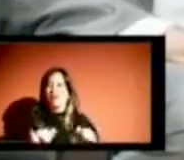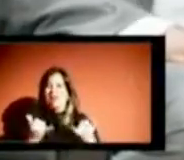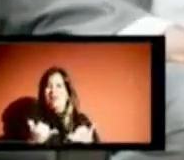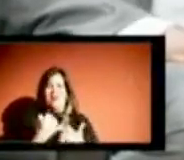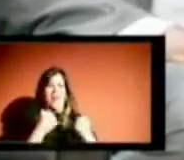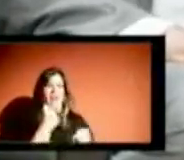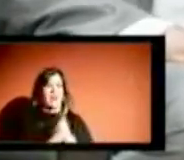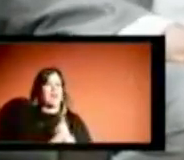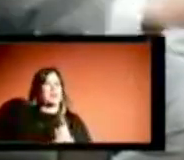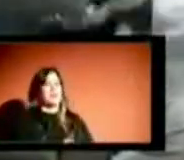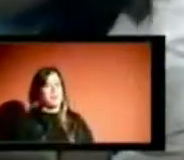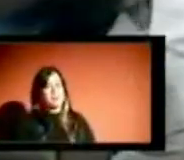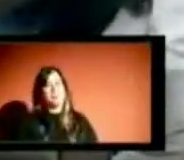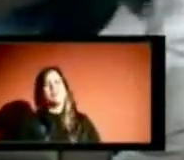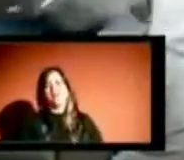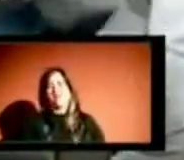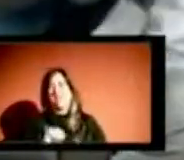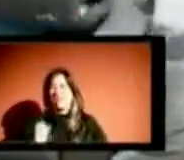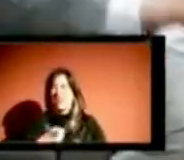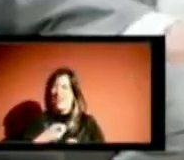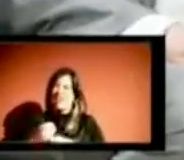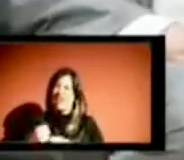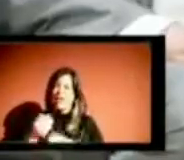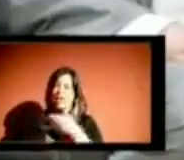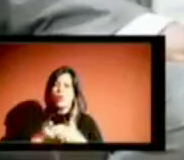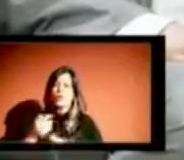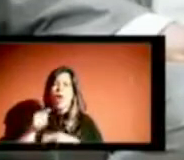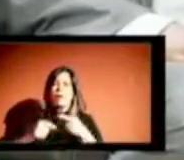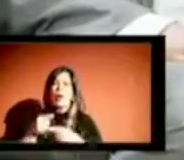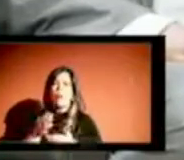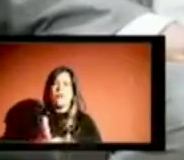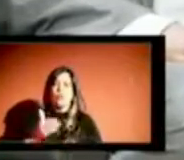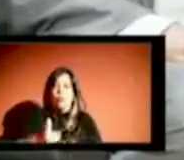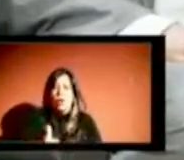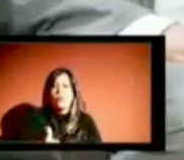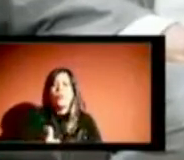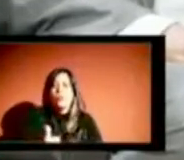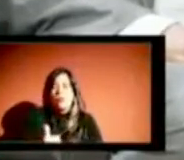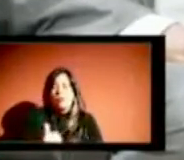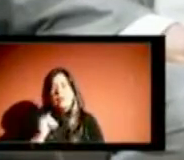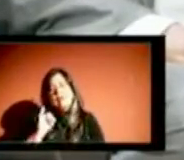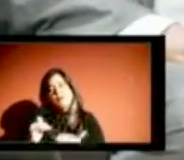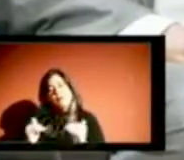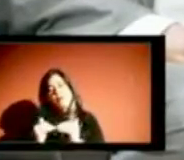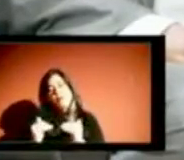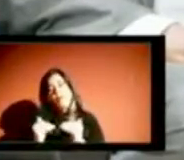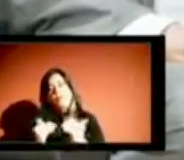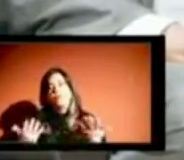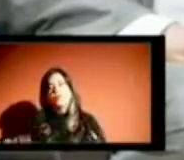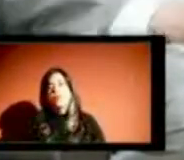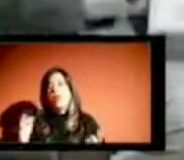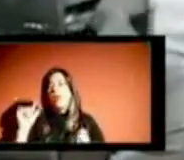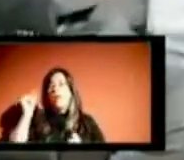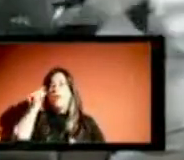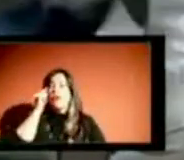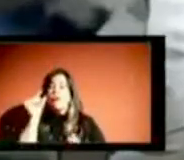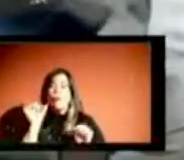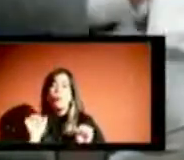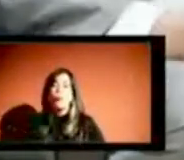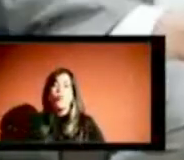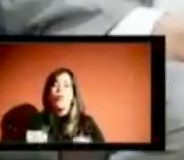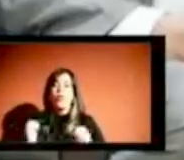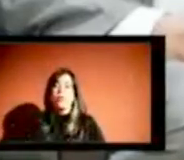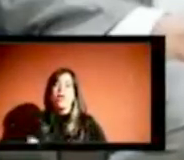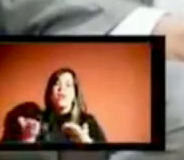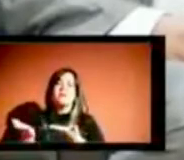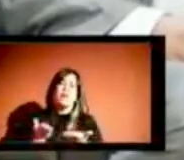Sí. Sí, porque eso afecta al proceso presupuestario, y lo que es justo es que el gobierno pueda rendirle